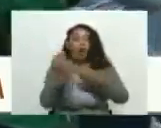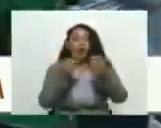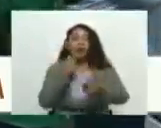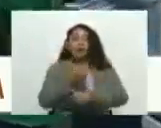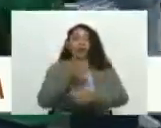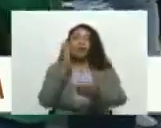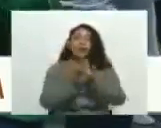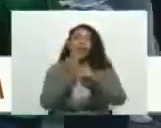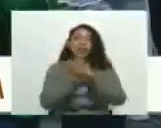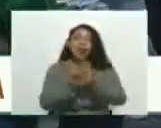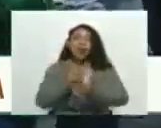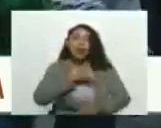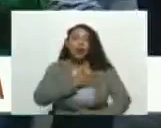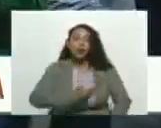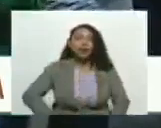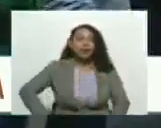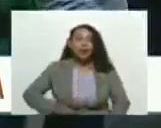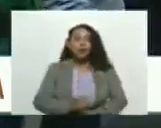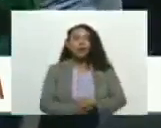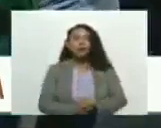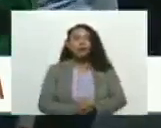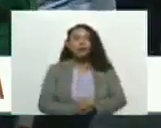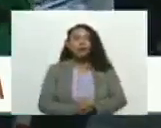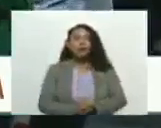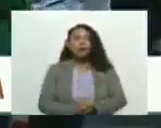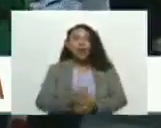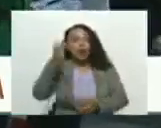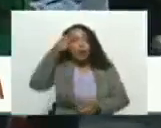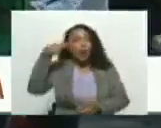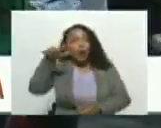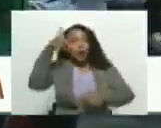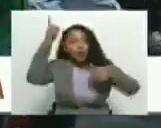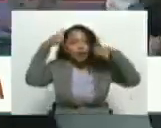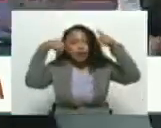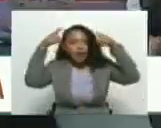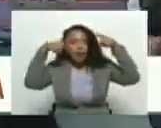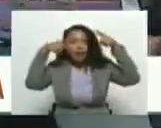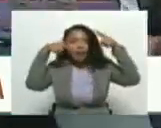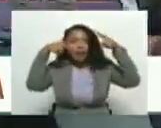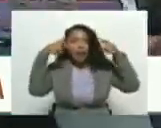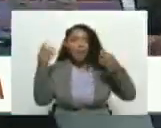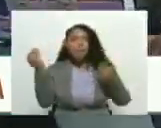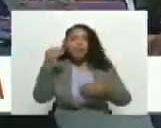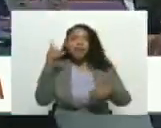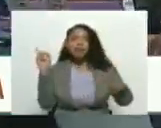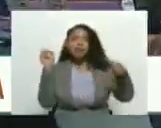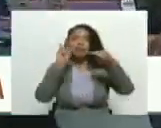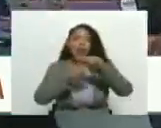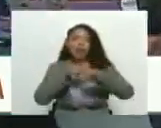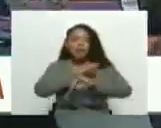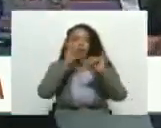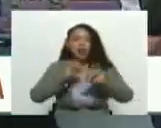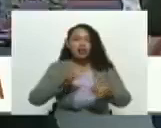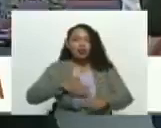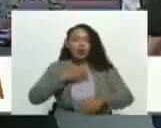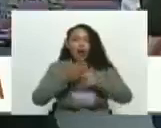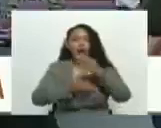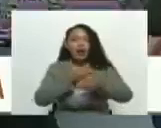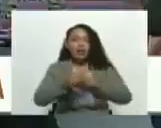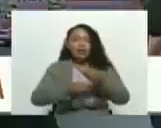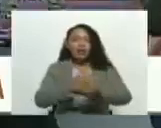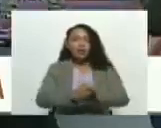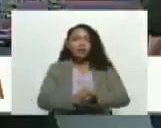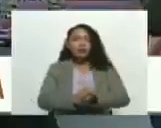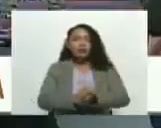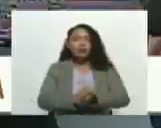siempre, como decía nuestro presidente Hugo Rafael Chávez Frías, la mayor suma de felicidad posible. Con esto estamos